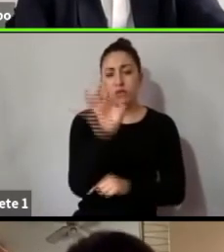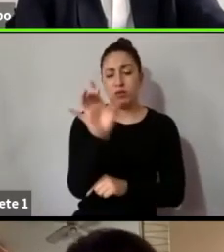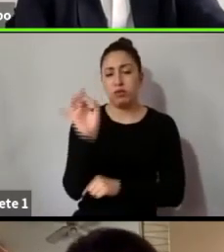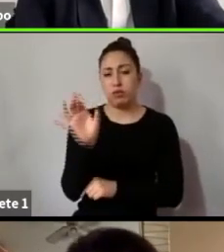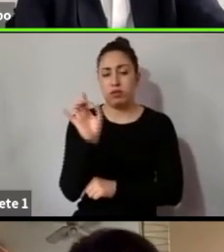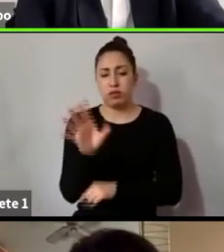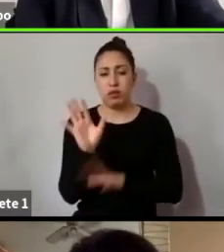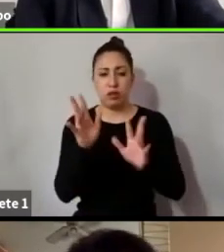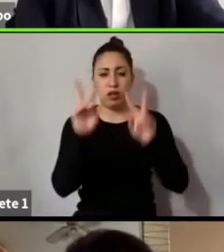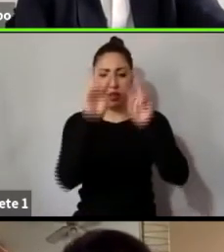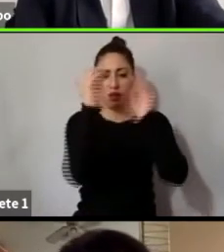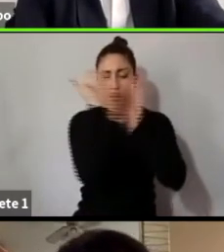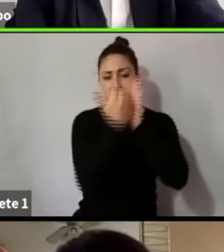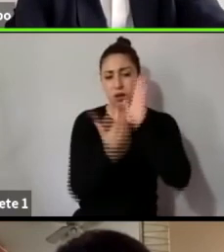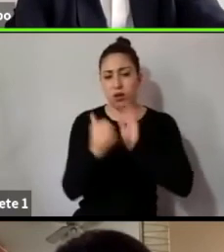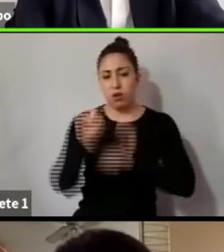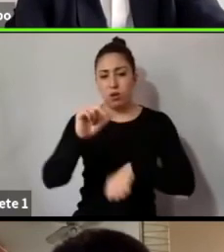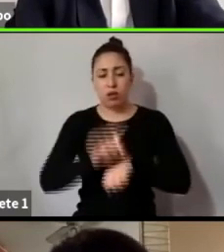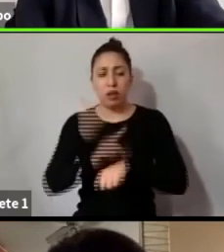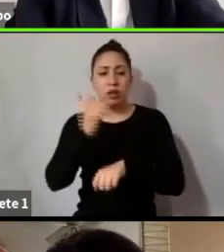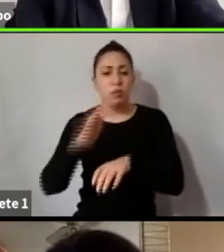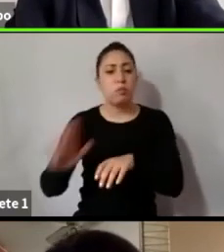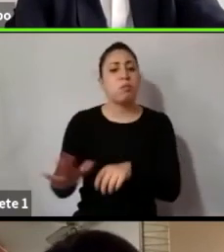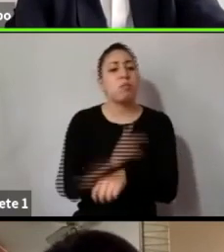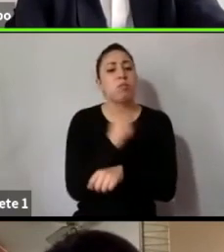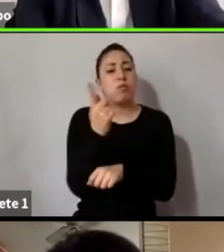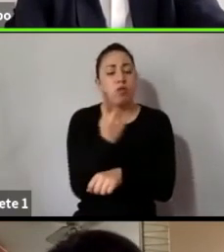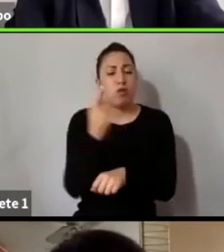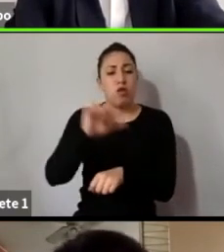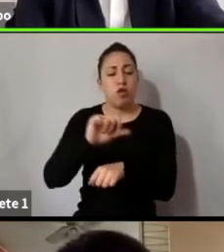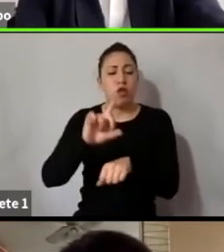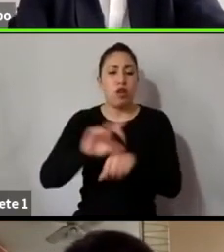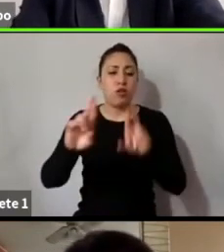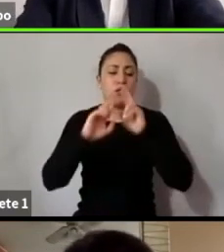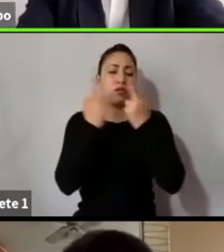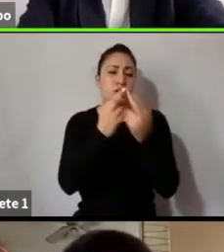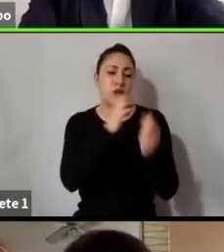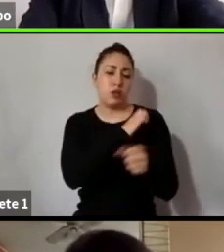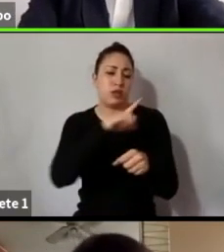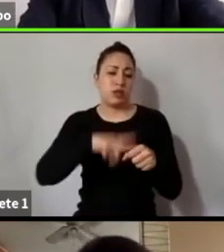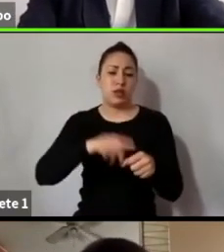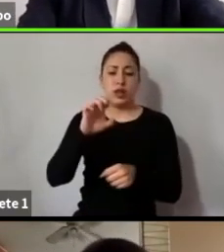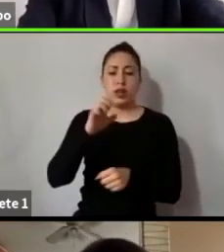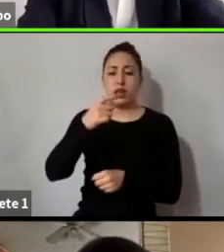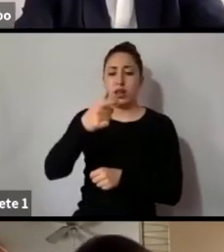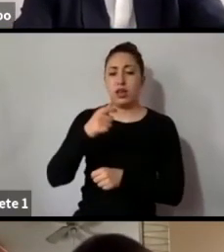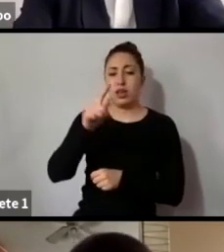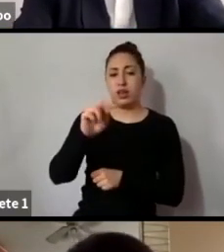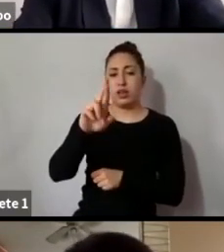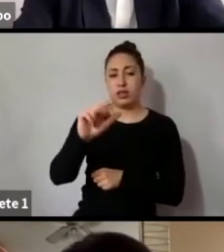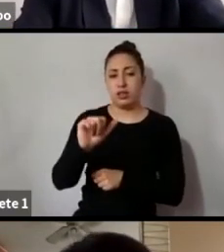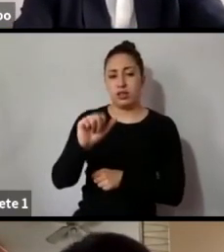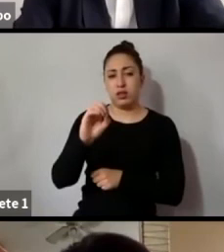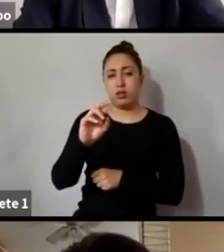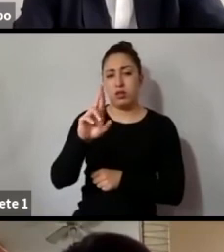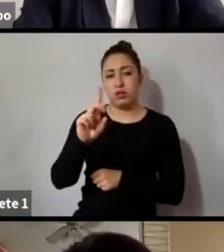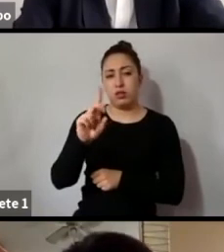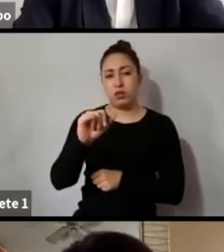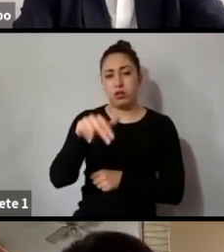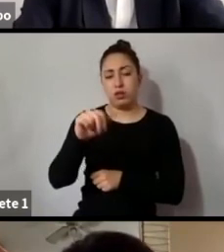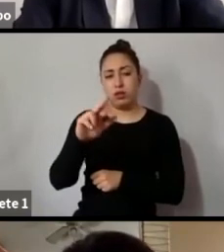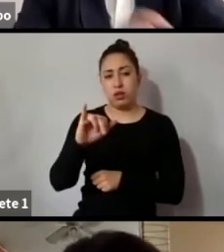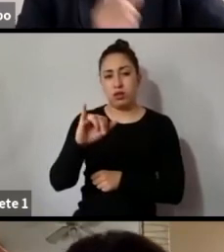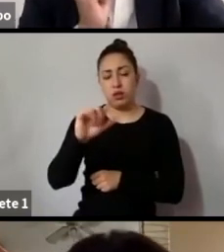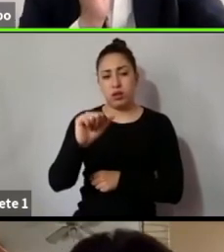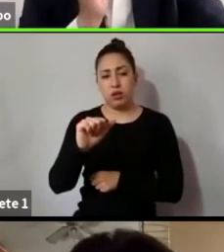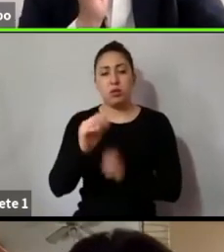remitirles el contenido de los asuntos que estamos presentando en esta sesión para su análisis. Y